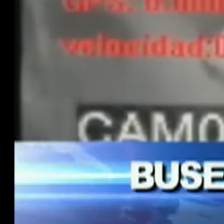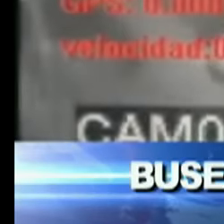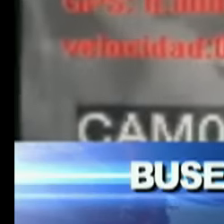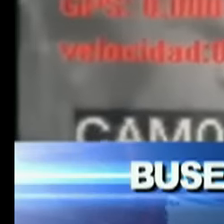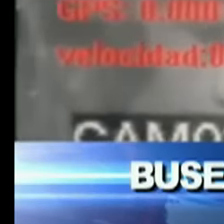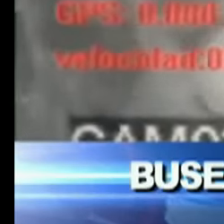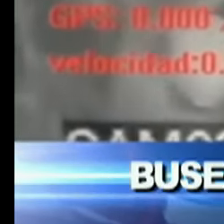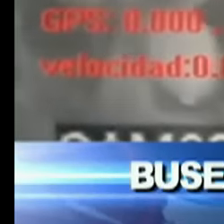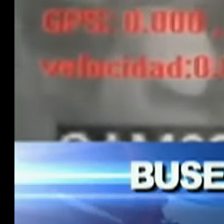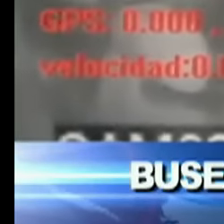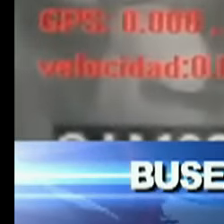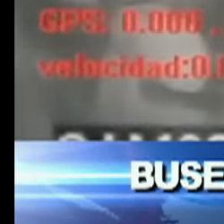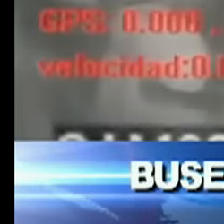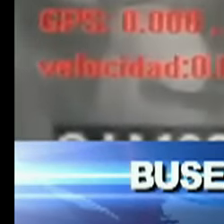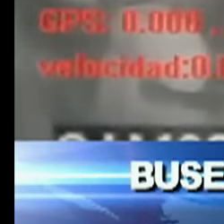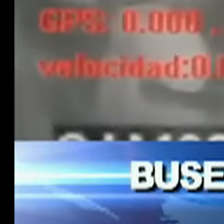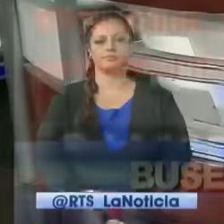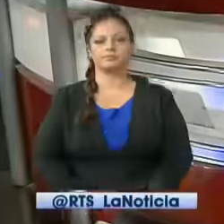Luxiola.